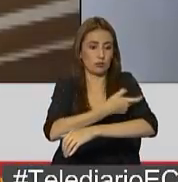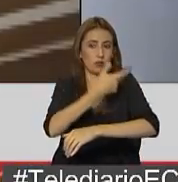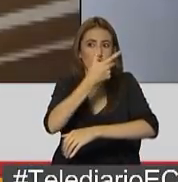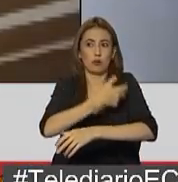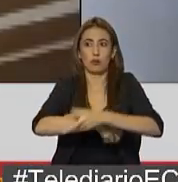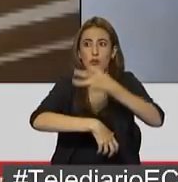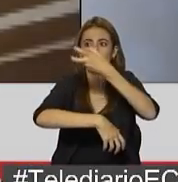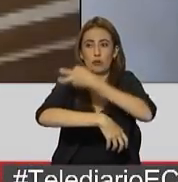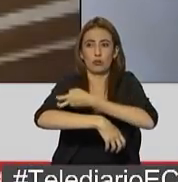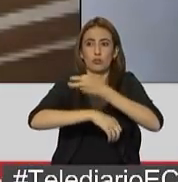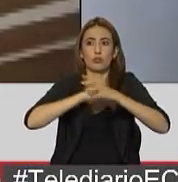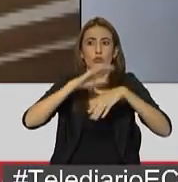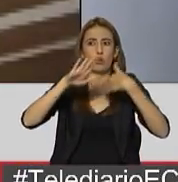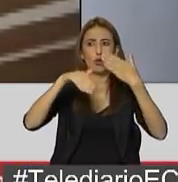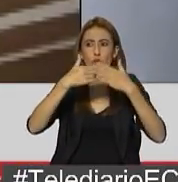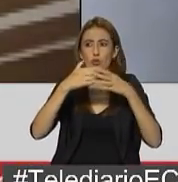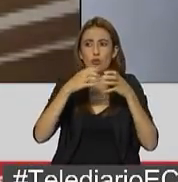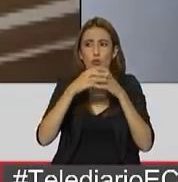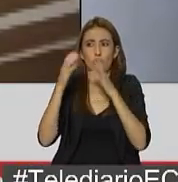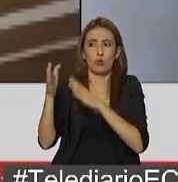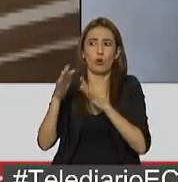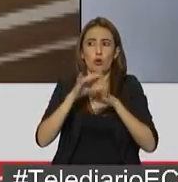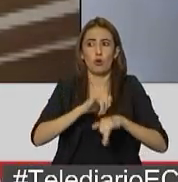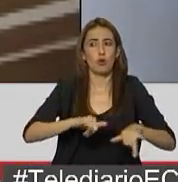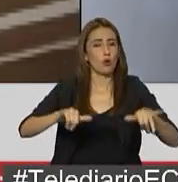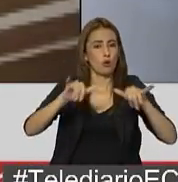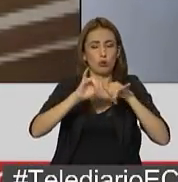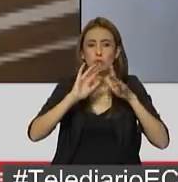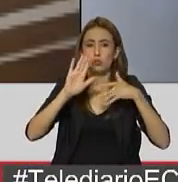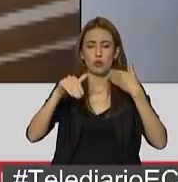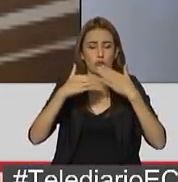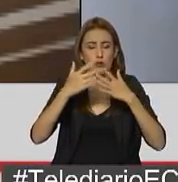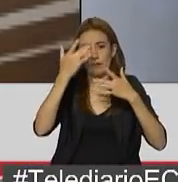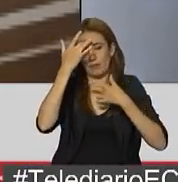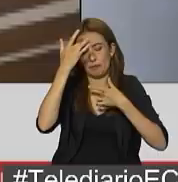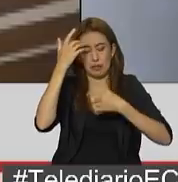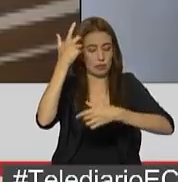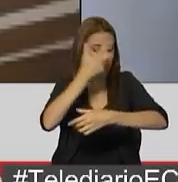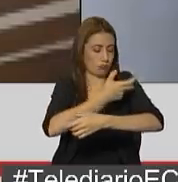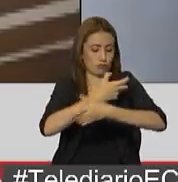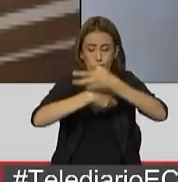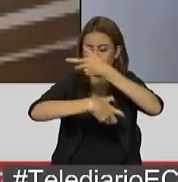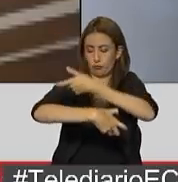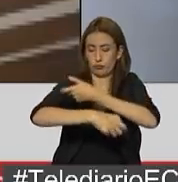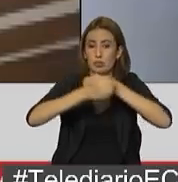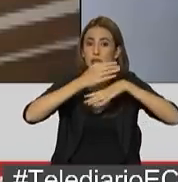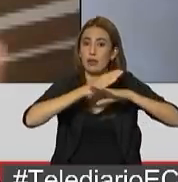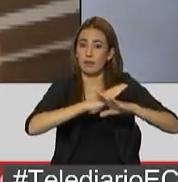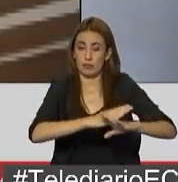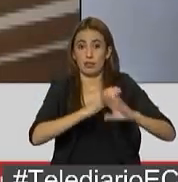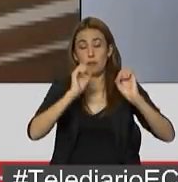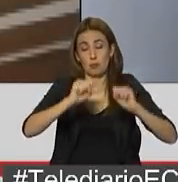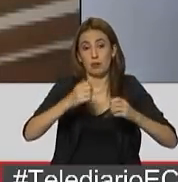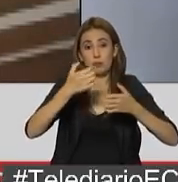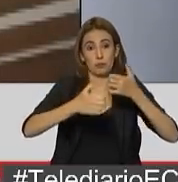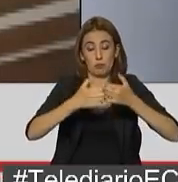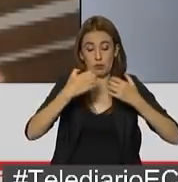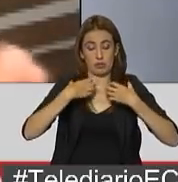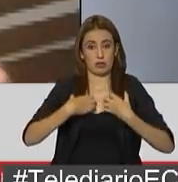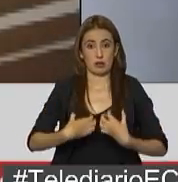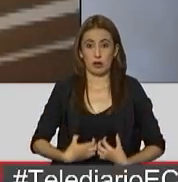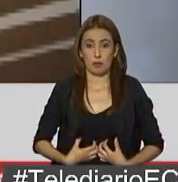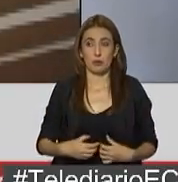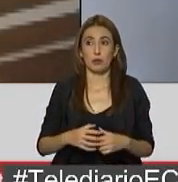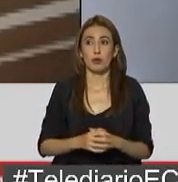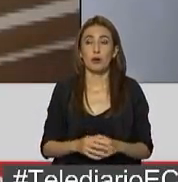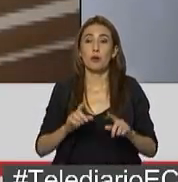influenza, neumococo, el hemófilos influenza tipo B, son bacterias que pueden producir igual patologías en los pulmones como el coronavirus.